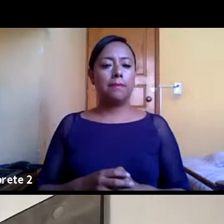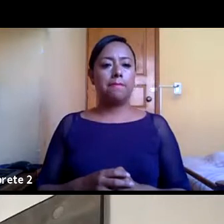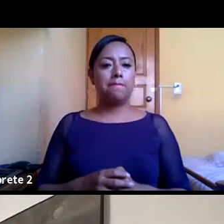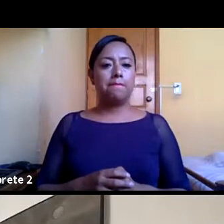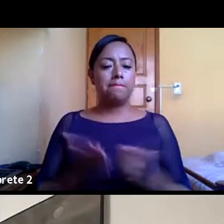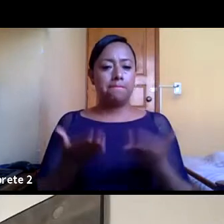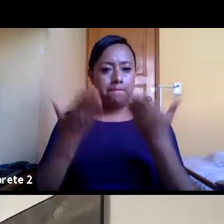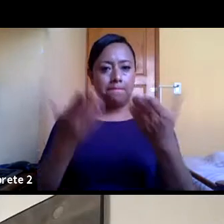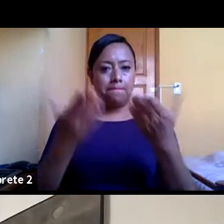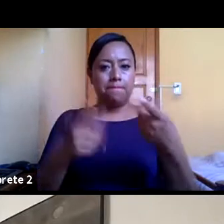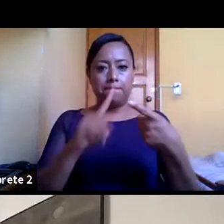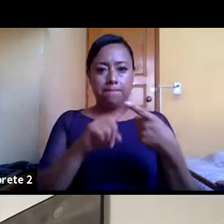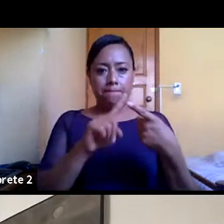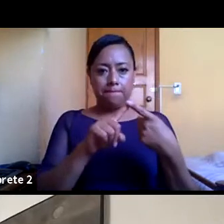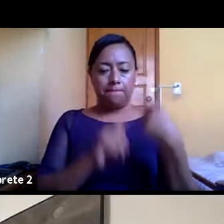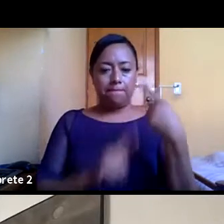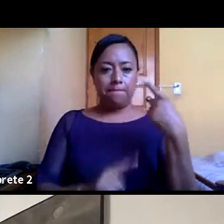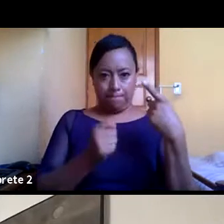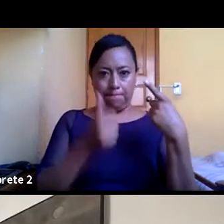El primer foro,